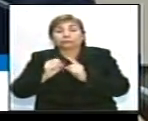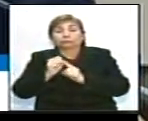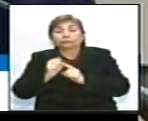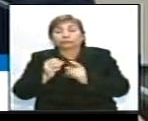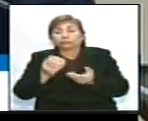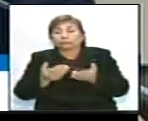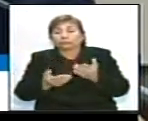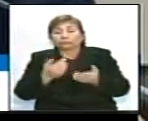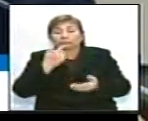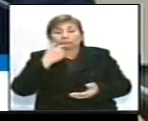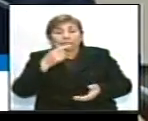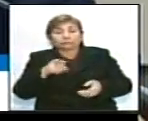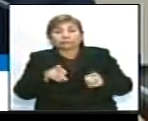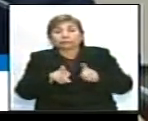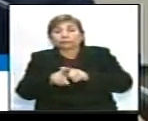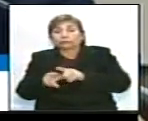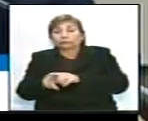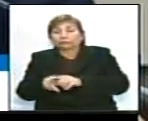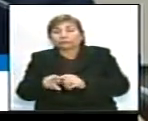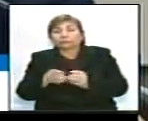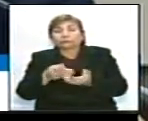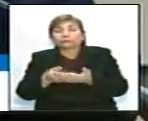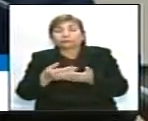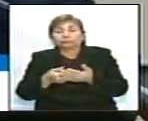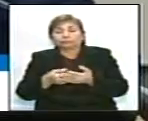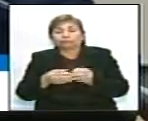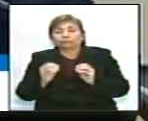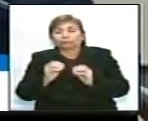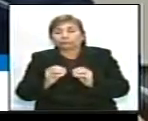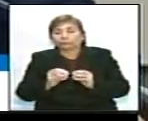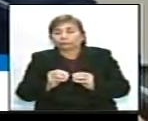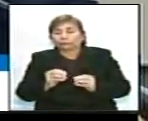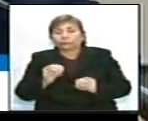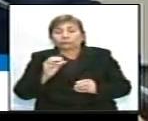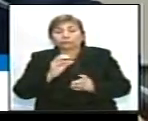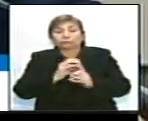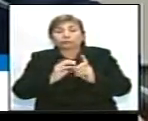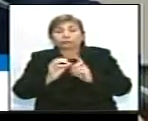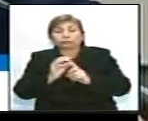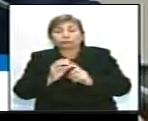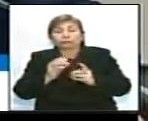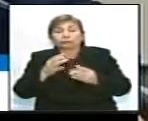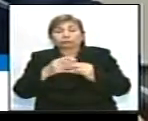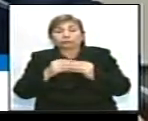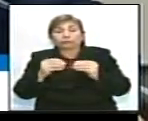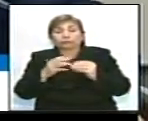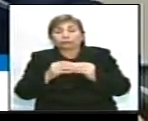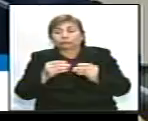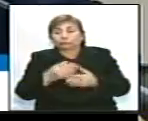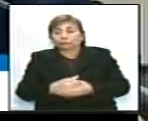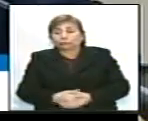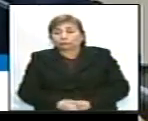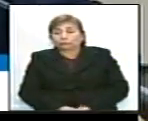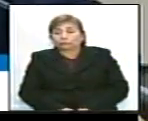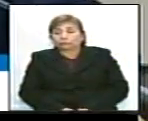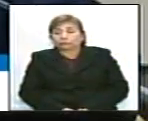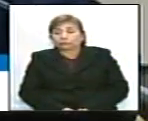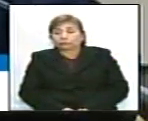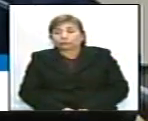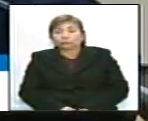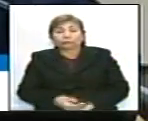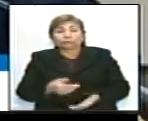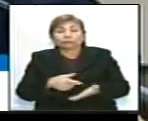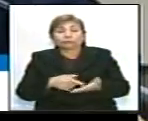esto es también el uso de semillas certificadas, el manejo del cultivo, la reconversión productiva, ¿no? El